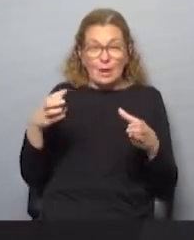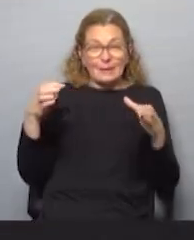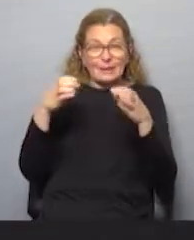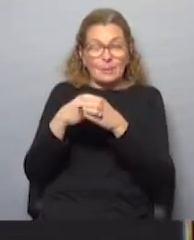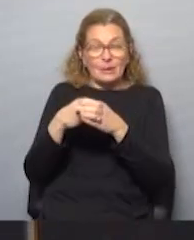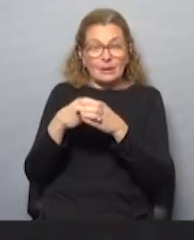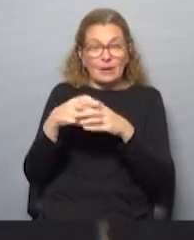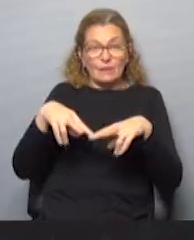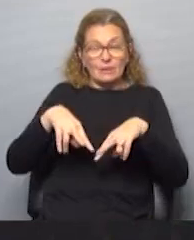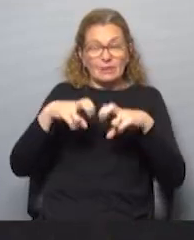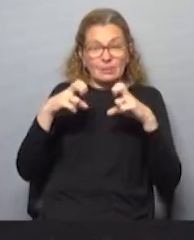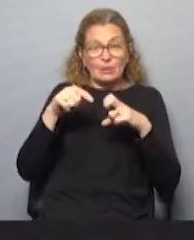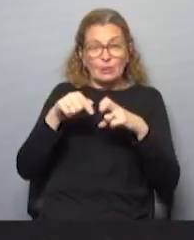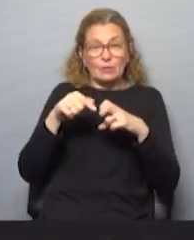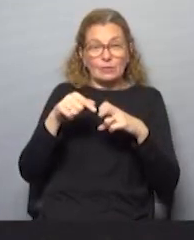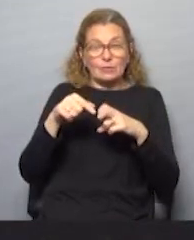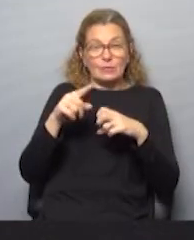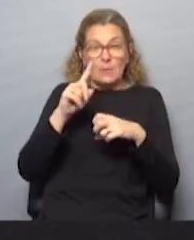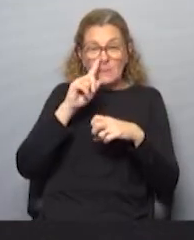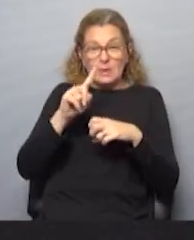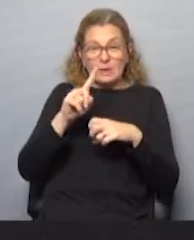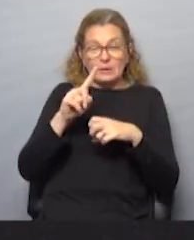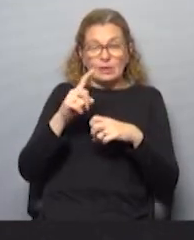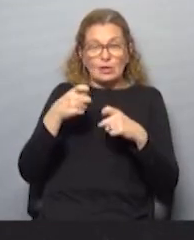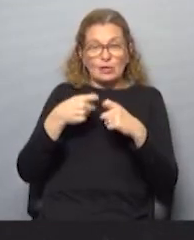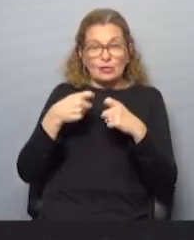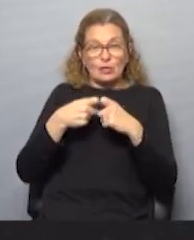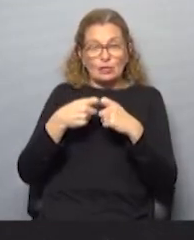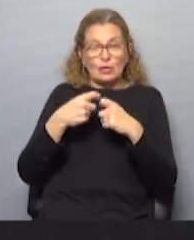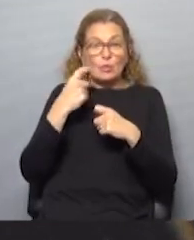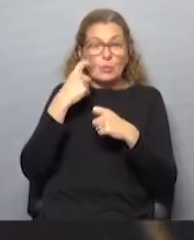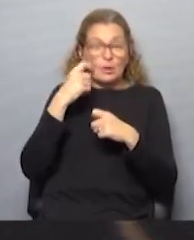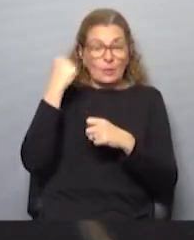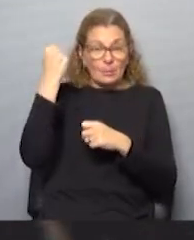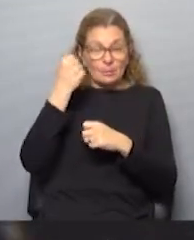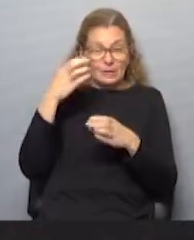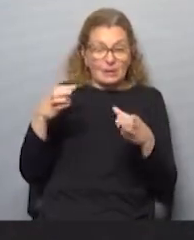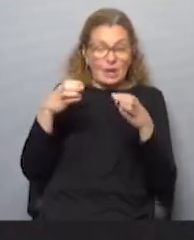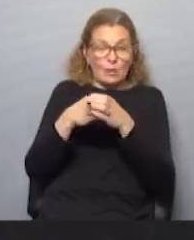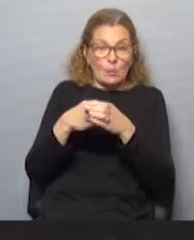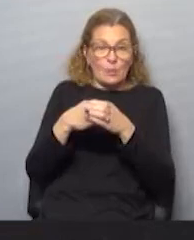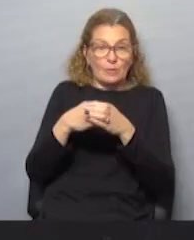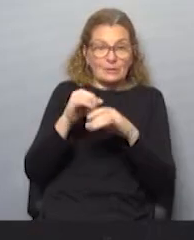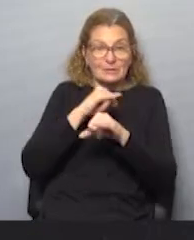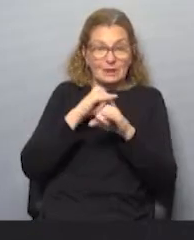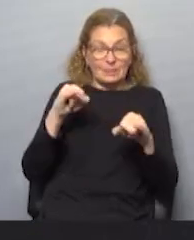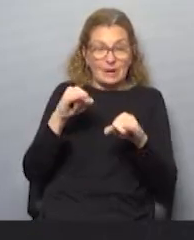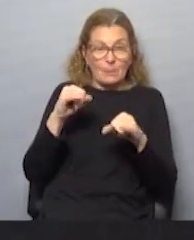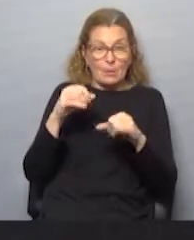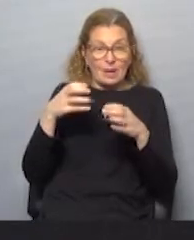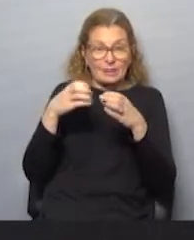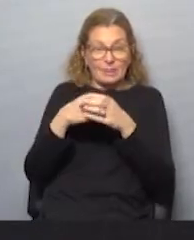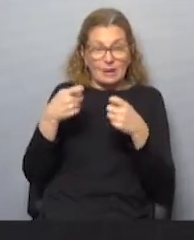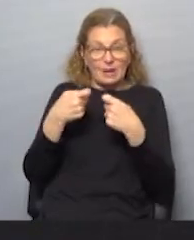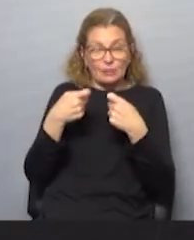investiga hoy acaba de superar los 1000 socios así que es un número muy importante de la comunidad y terminamos el jueves con una asamblea de